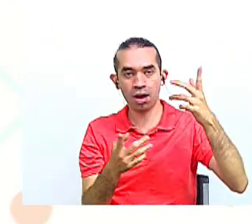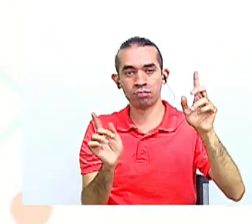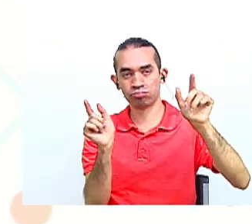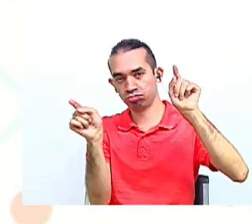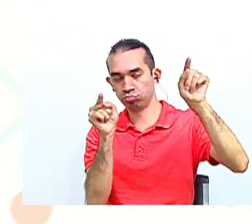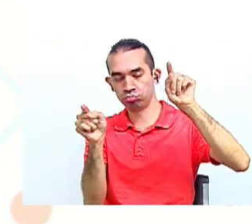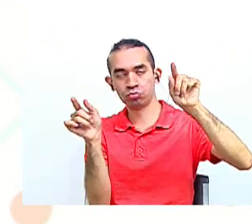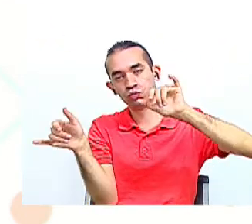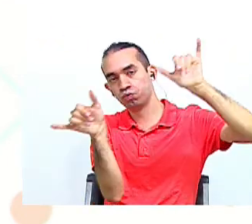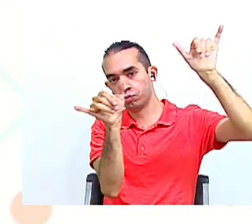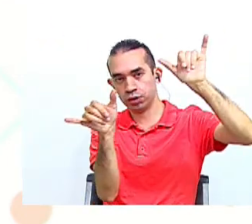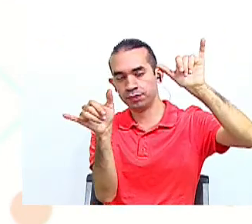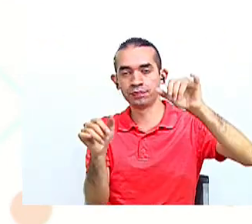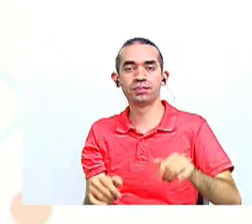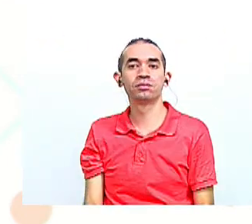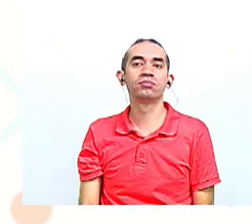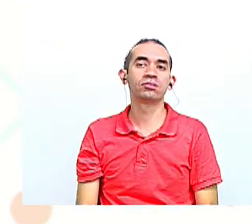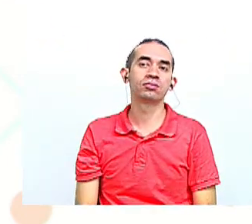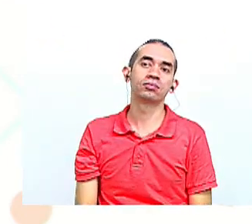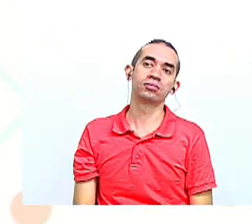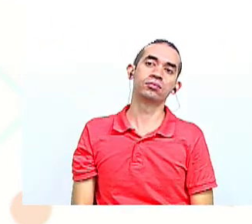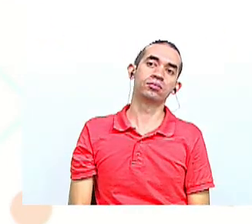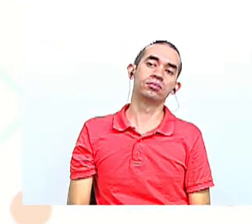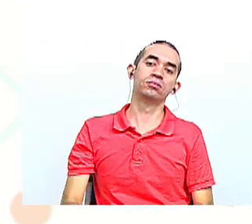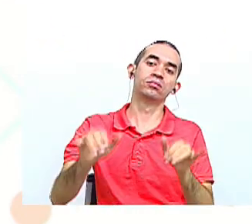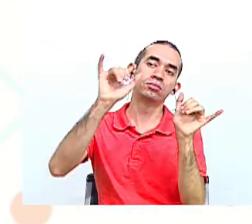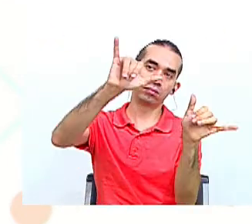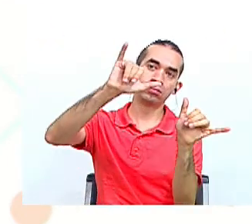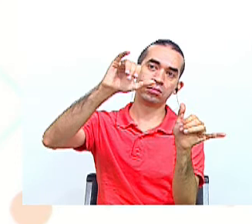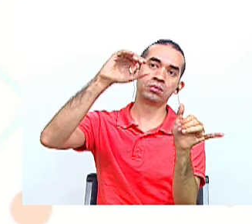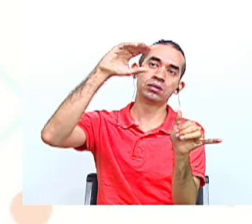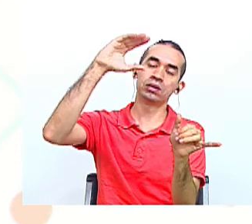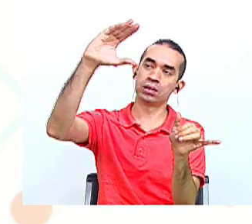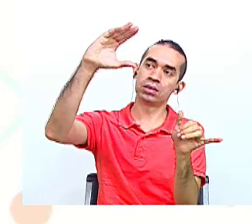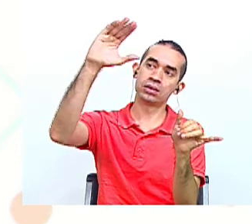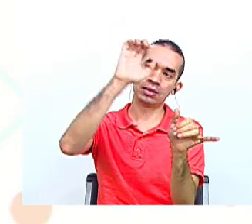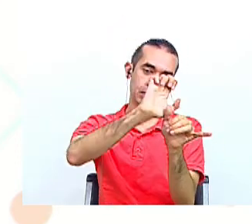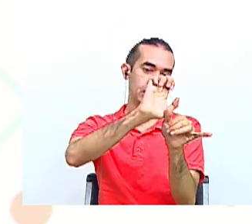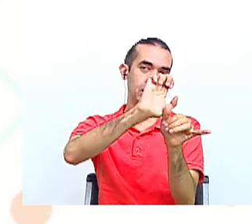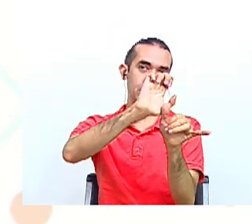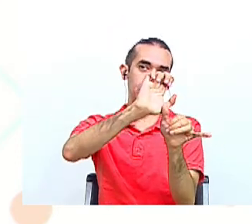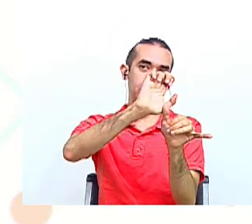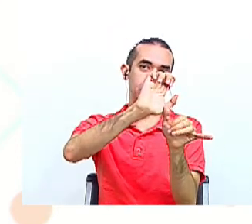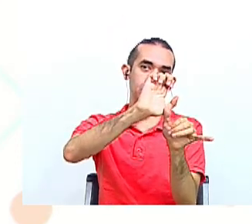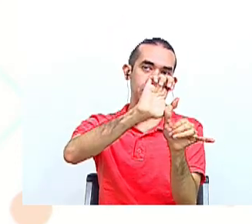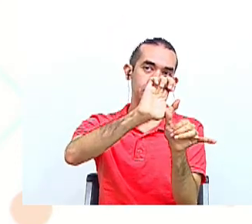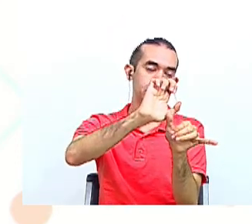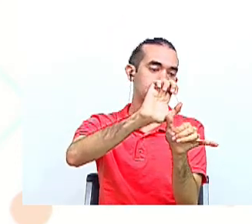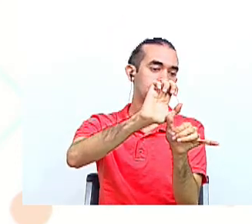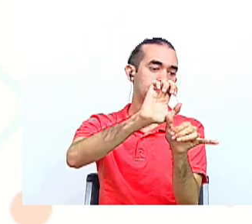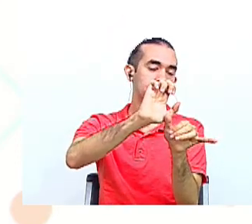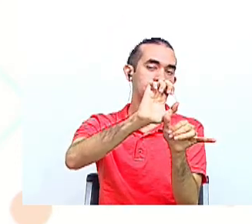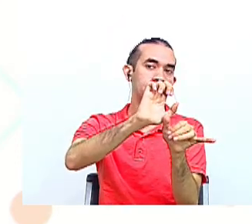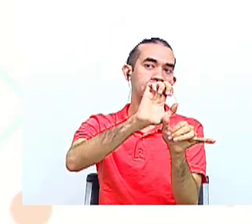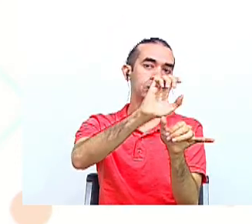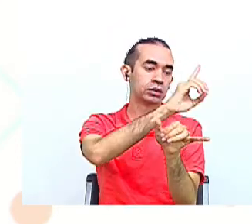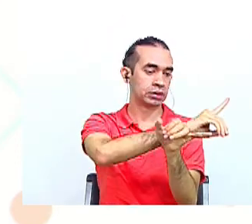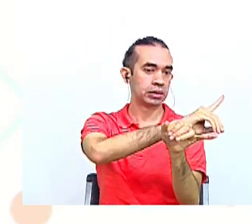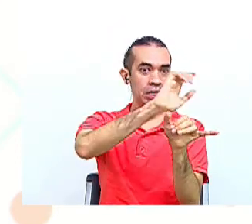son congruentes. ¿Y por qué el segmento CE es congruente con el segmento